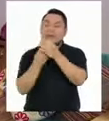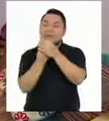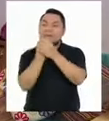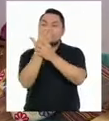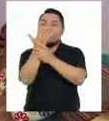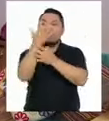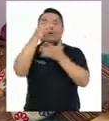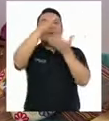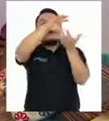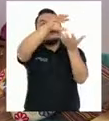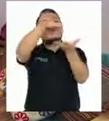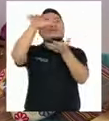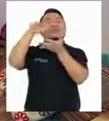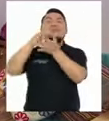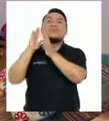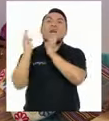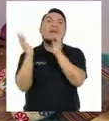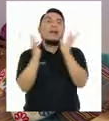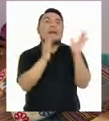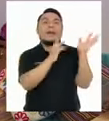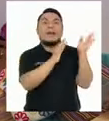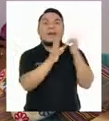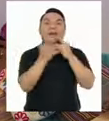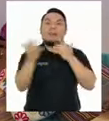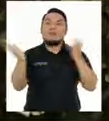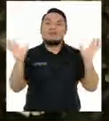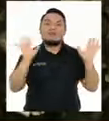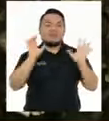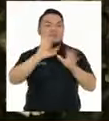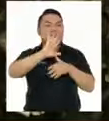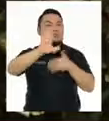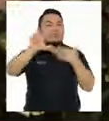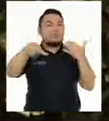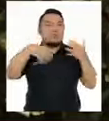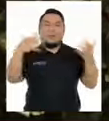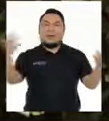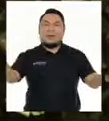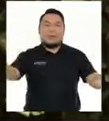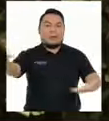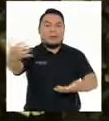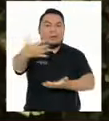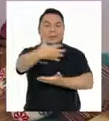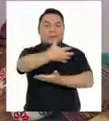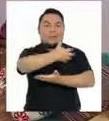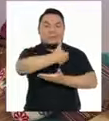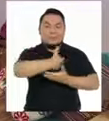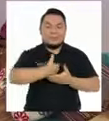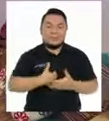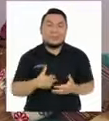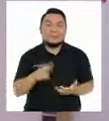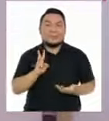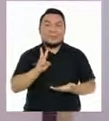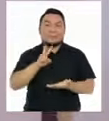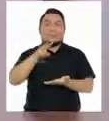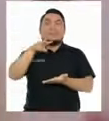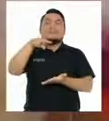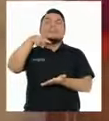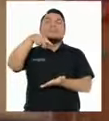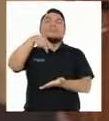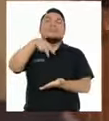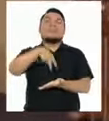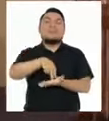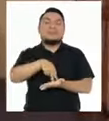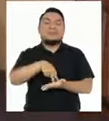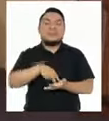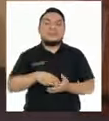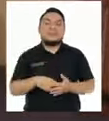nubes, aire. Muy bien. Nos volvemos a inclinar.